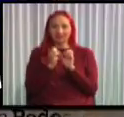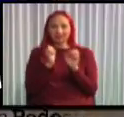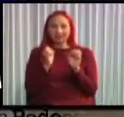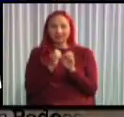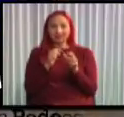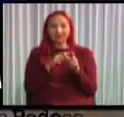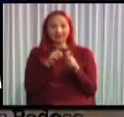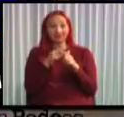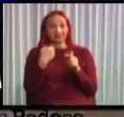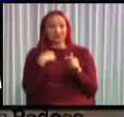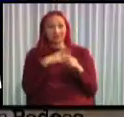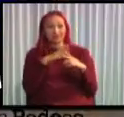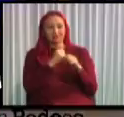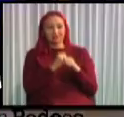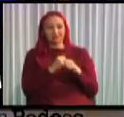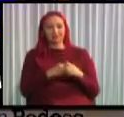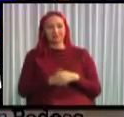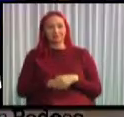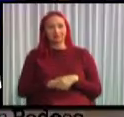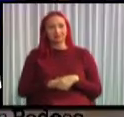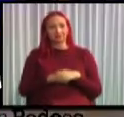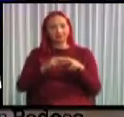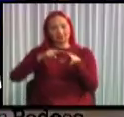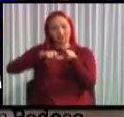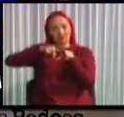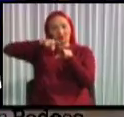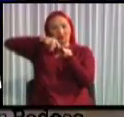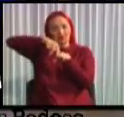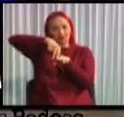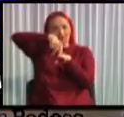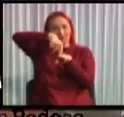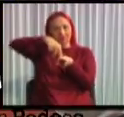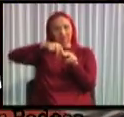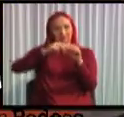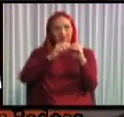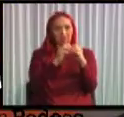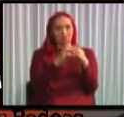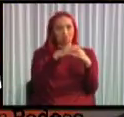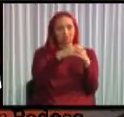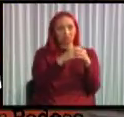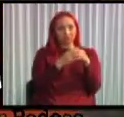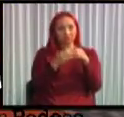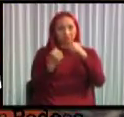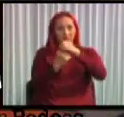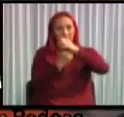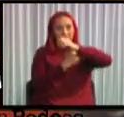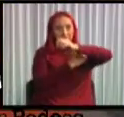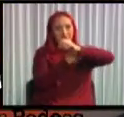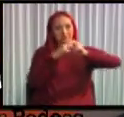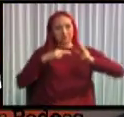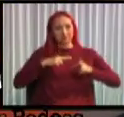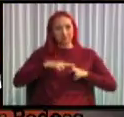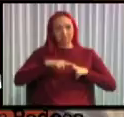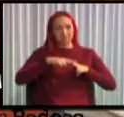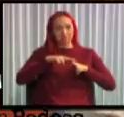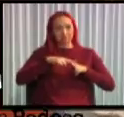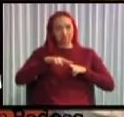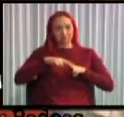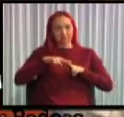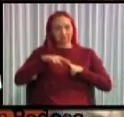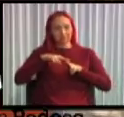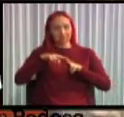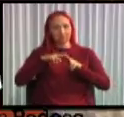No había la patineta, pero nosotros hacíamos patineta. ¿Y con qué? Cogíamos unos roles, los pegábamos a una tabla y ahí nos deslizábamos.